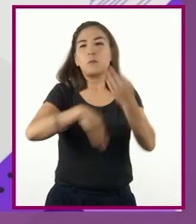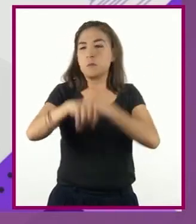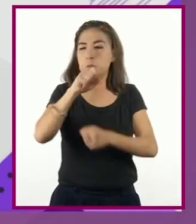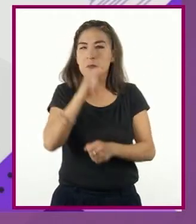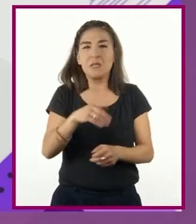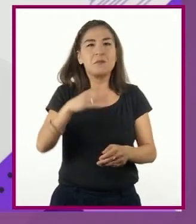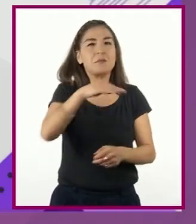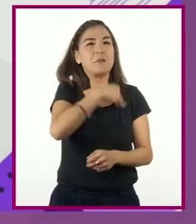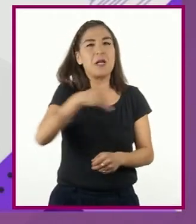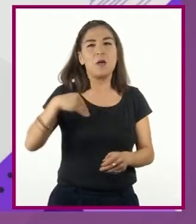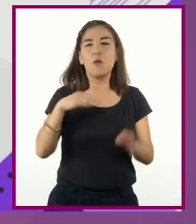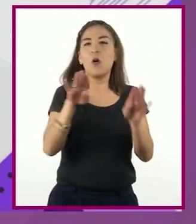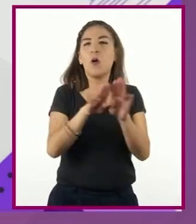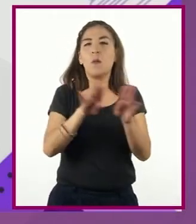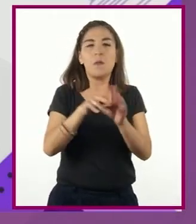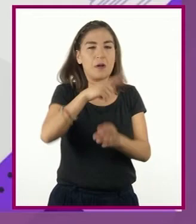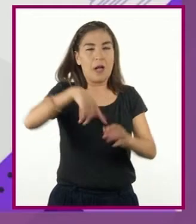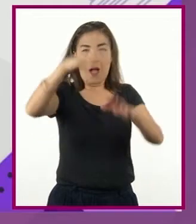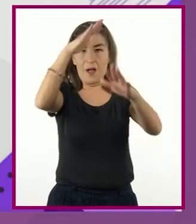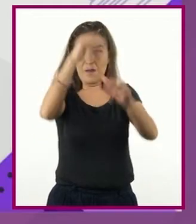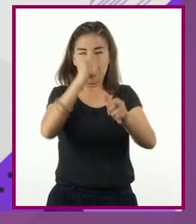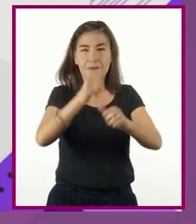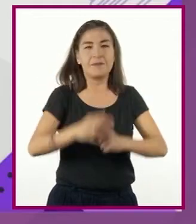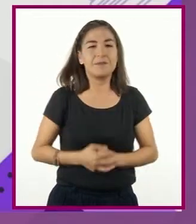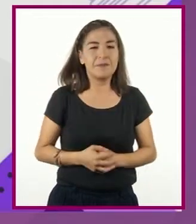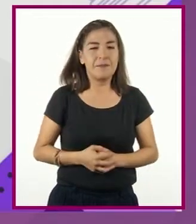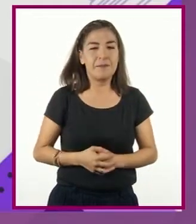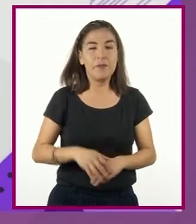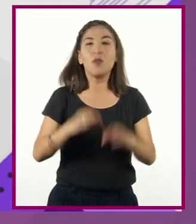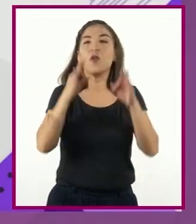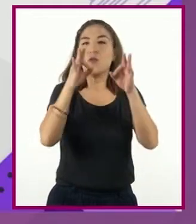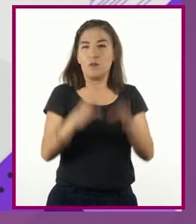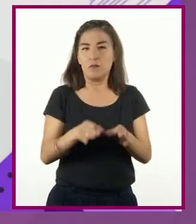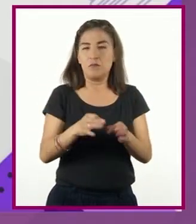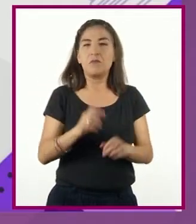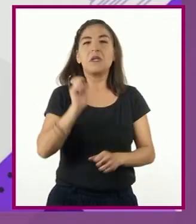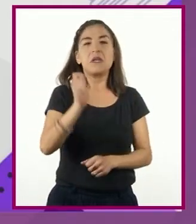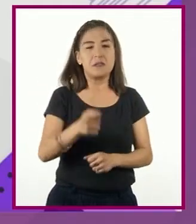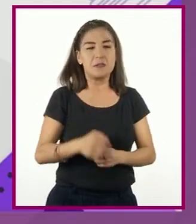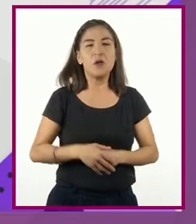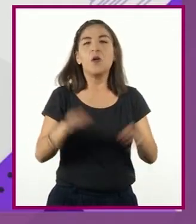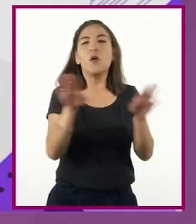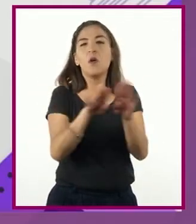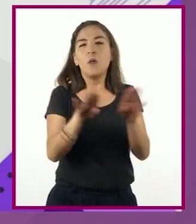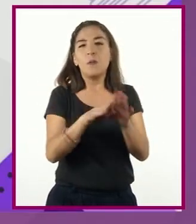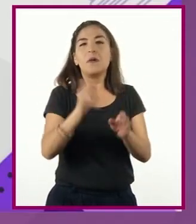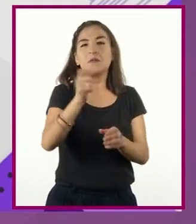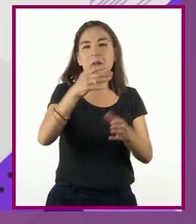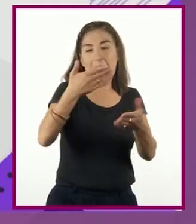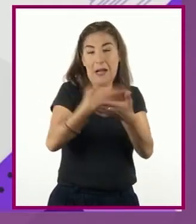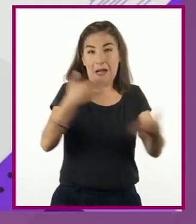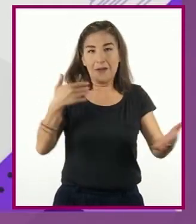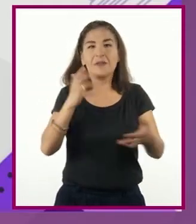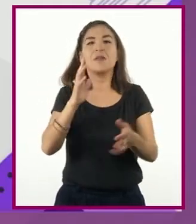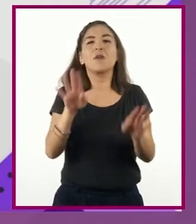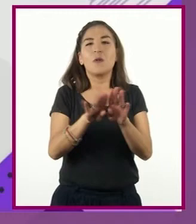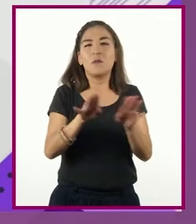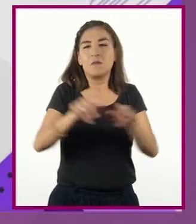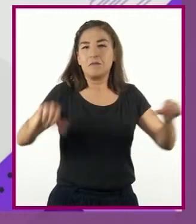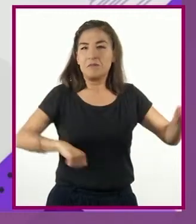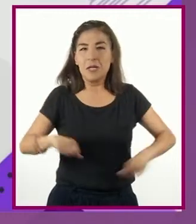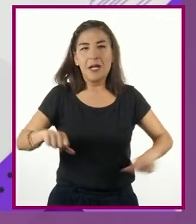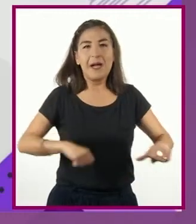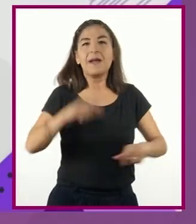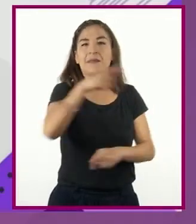miembros sin que sean impuestas. Formales. Existe una estructura y las conductas de las y los miembros